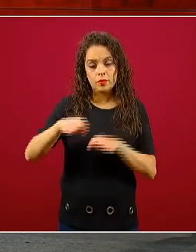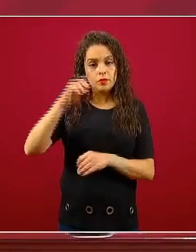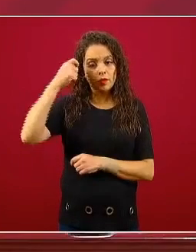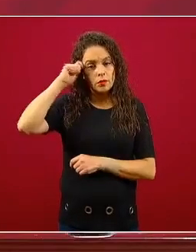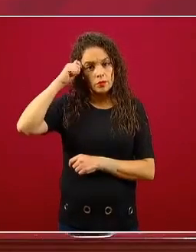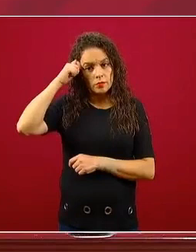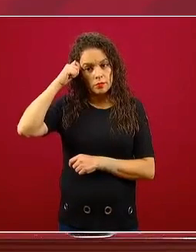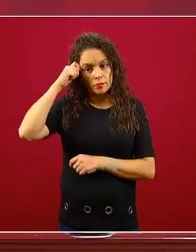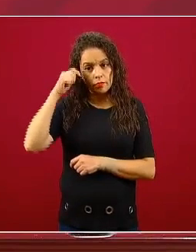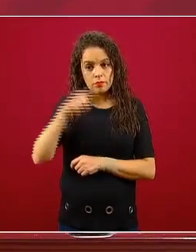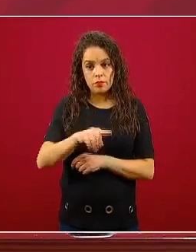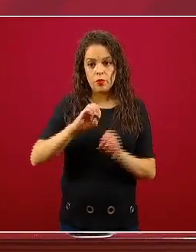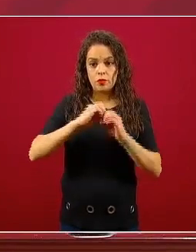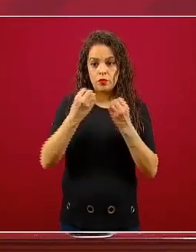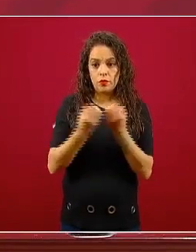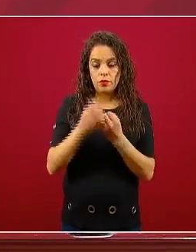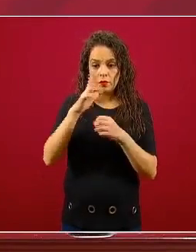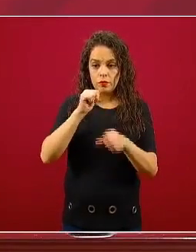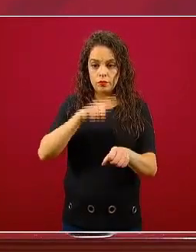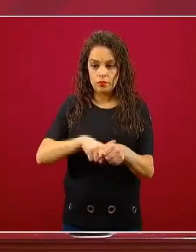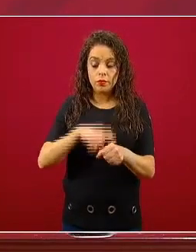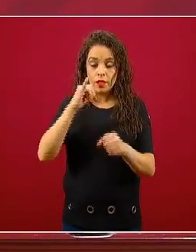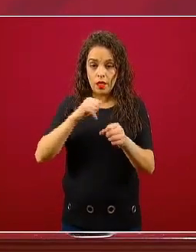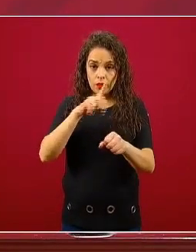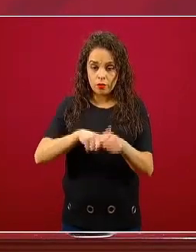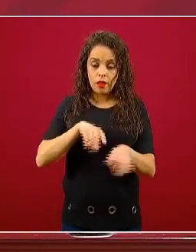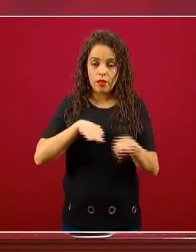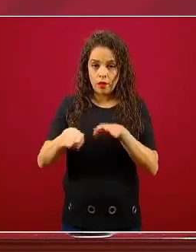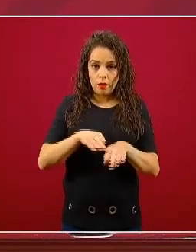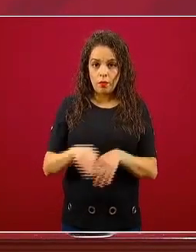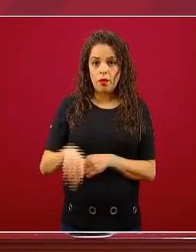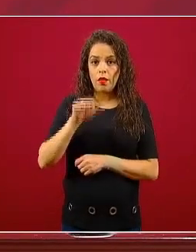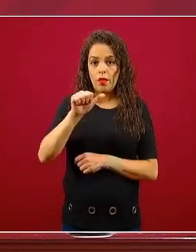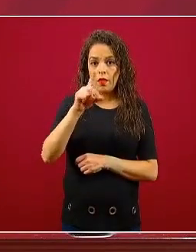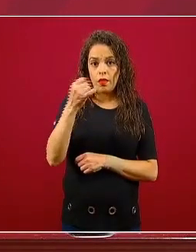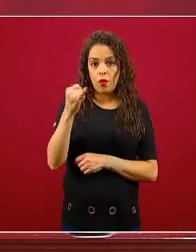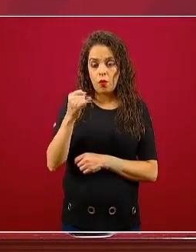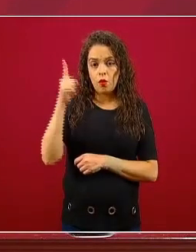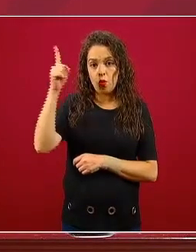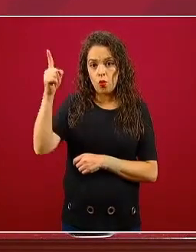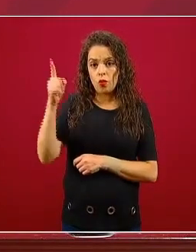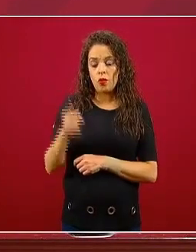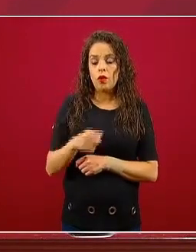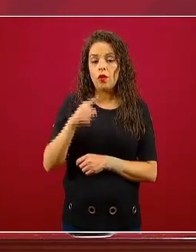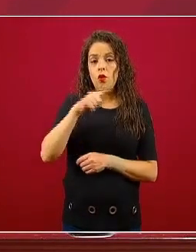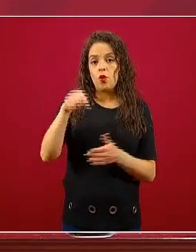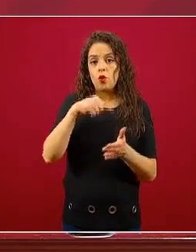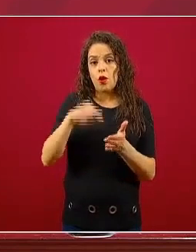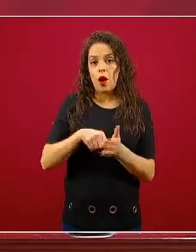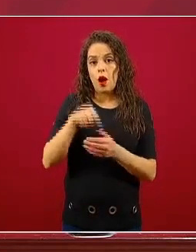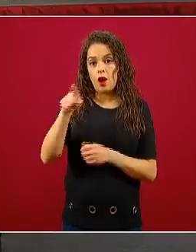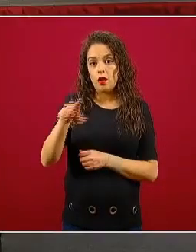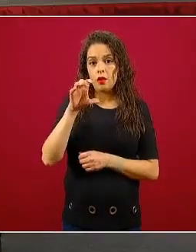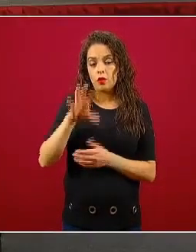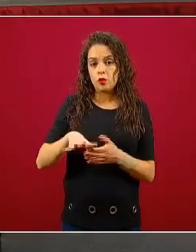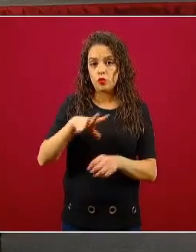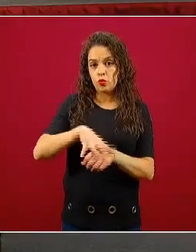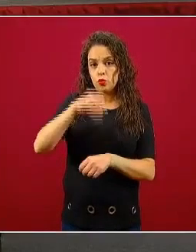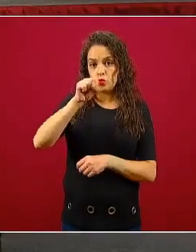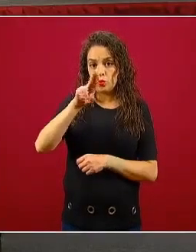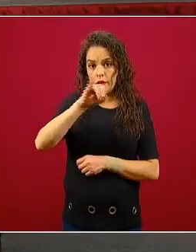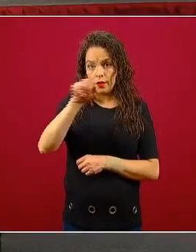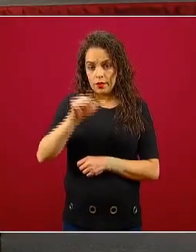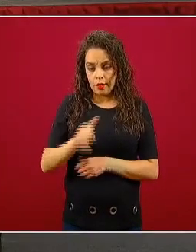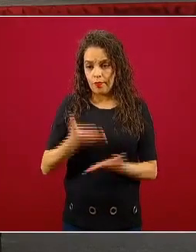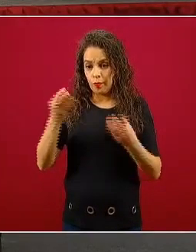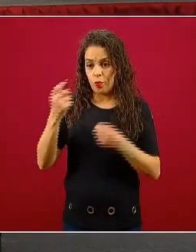Internacional del Trabajo, que se firmó el 16 de junio de 2011 en Ginebra, Suiza. Es un orgullo recibir a Marcelina. Muchas gracias con